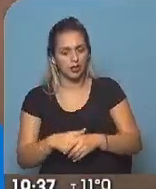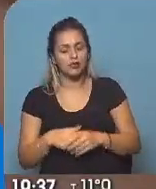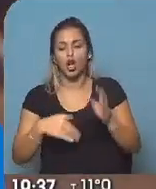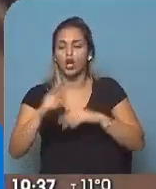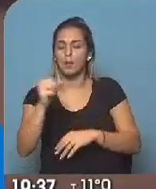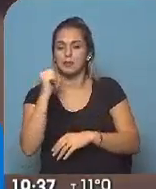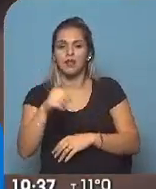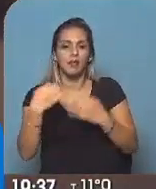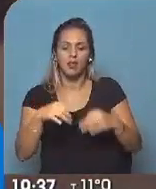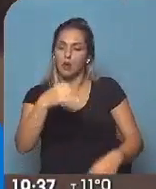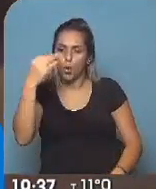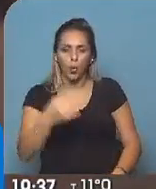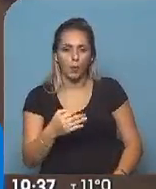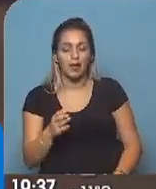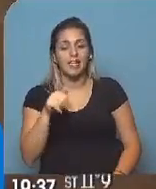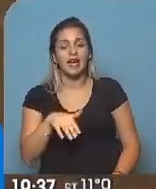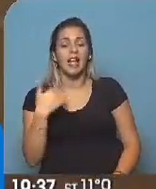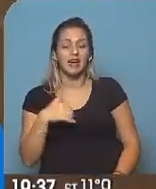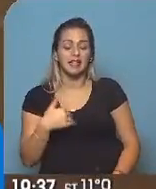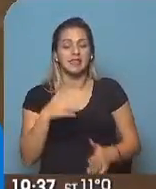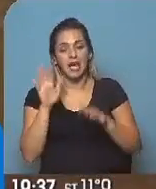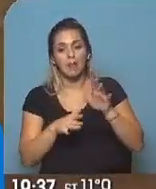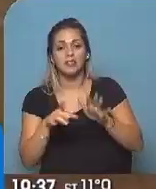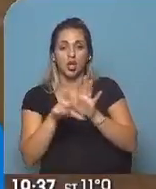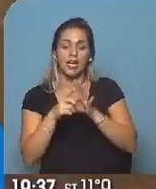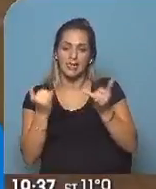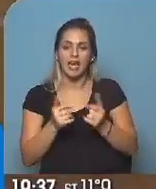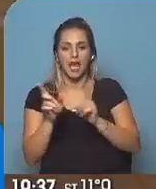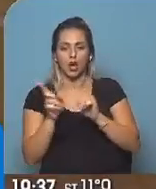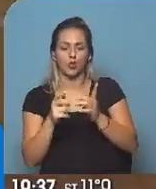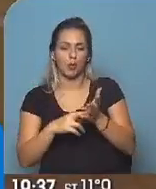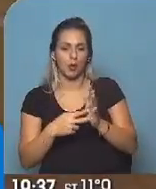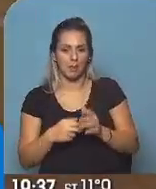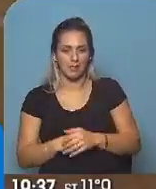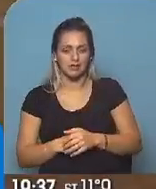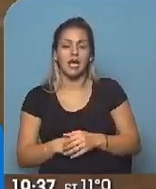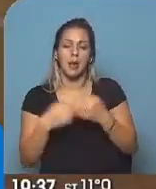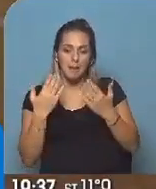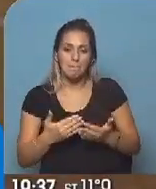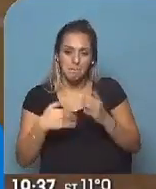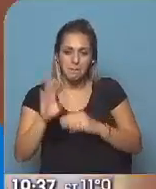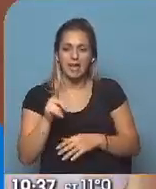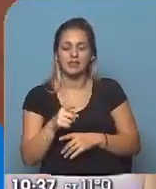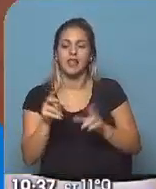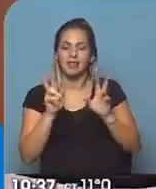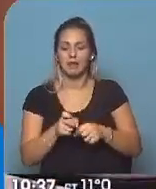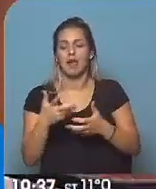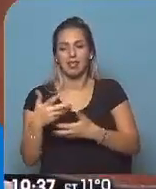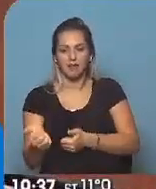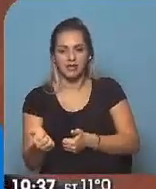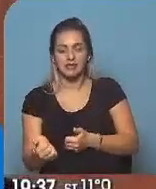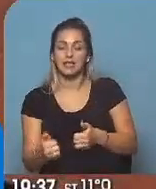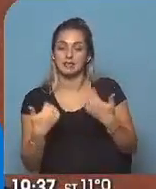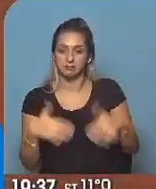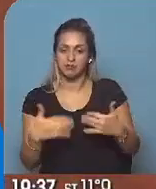fundamental es que se cumpla. Y en la Argentina a veces con la ley estamos en problemas. Y con especialmente las cuestiones de defensa, digamos que estamos en mora